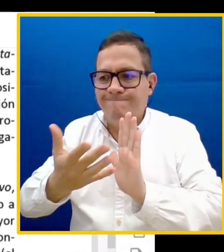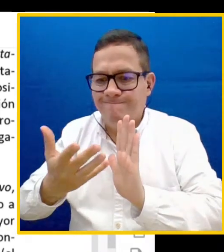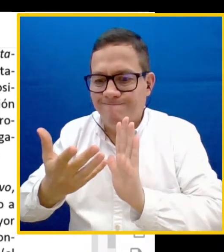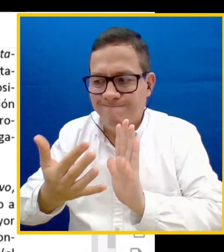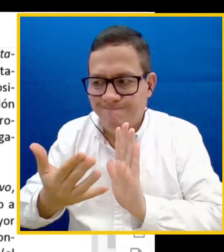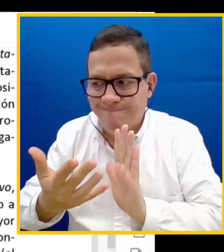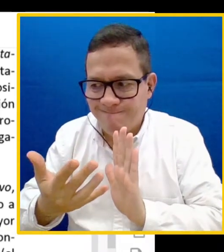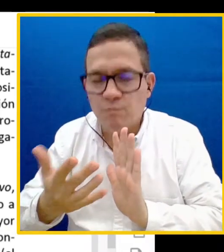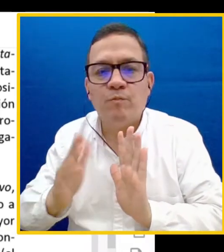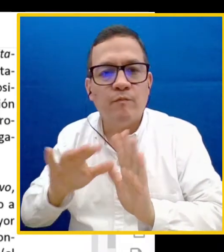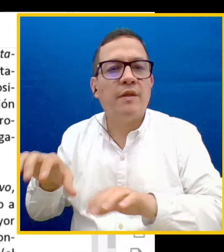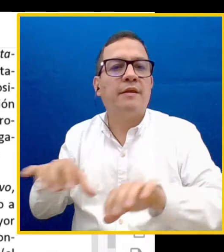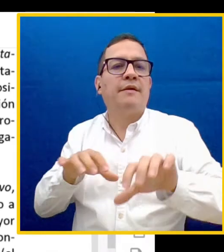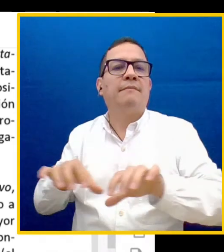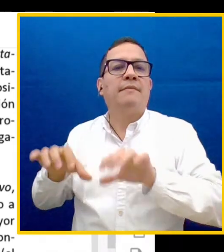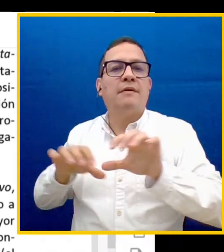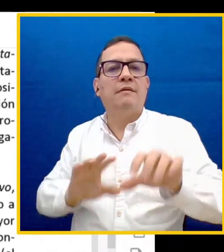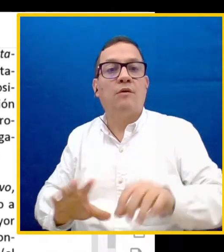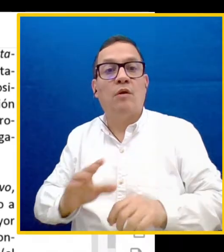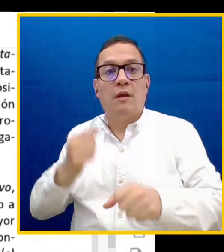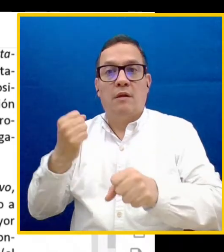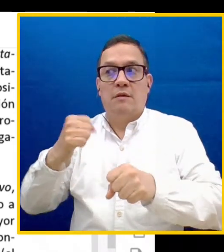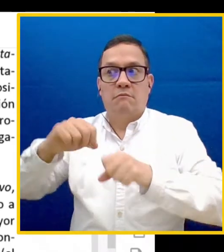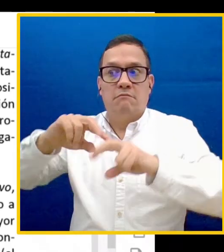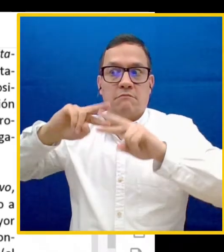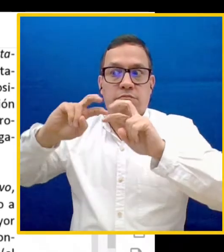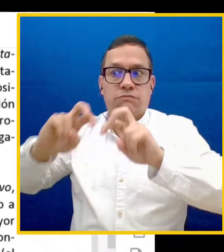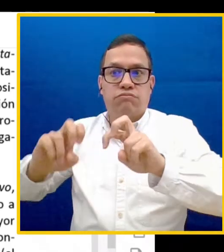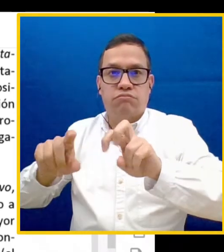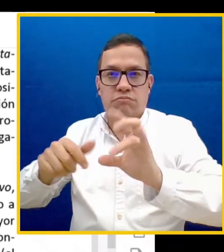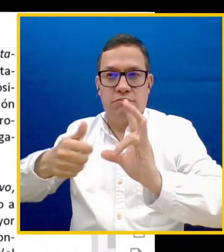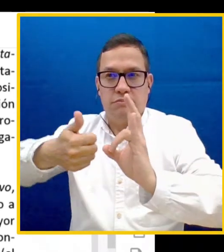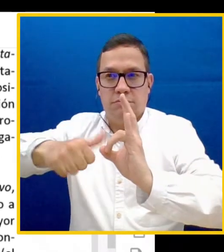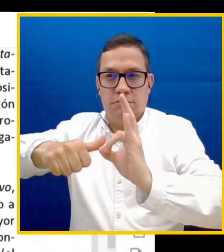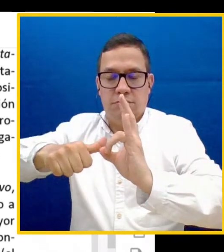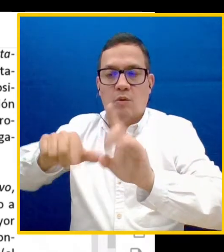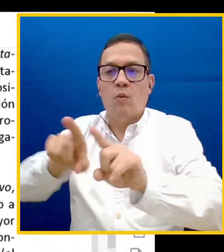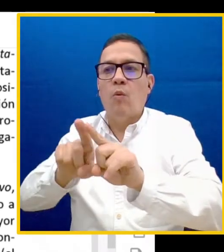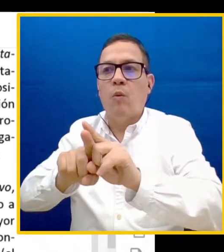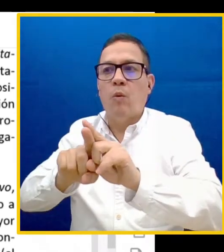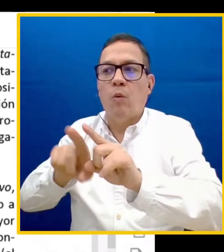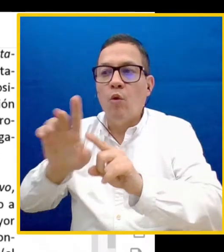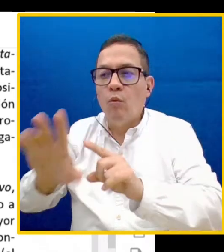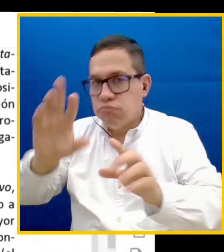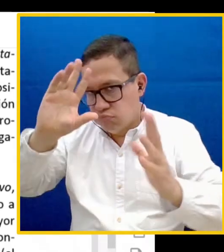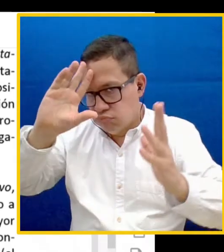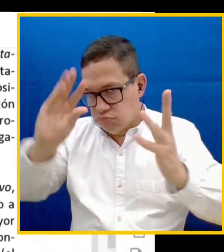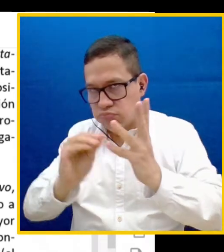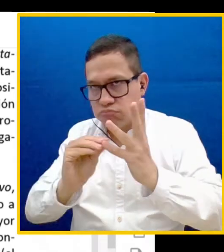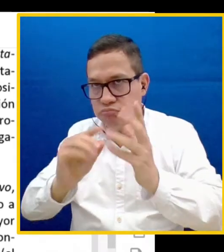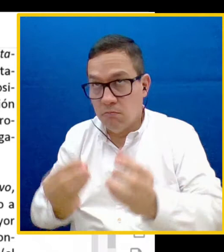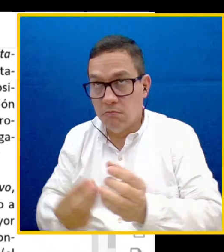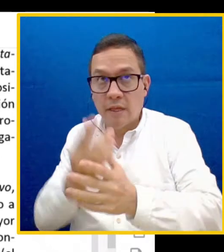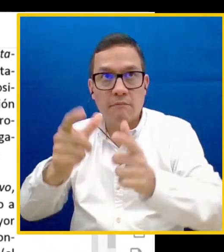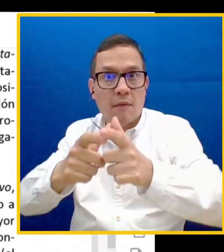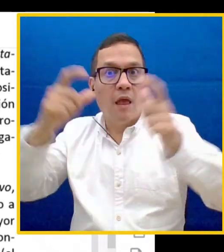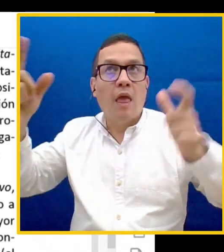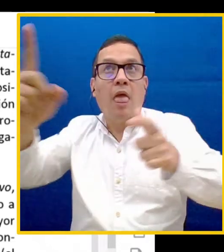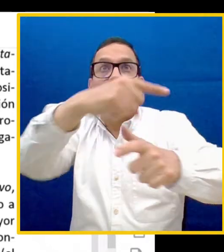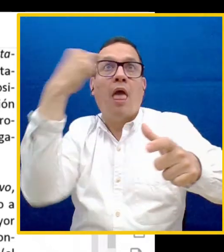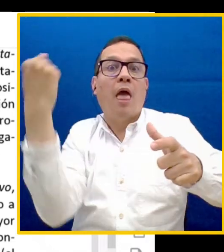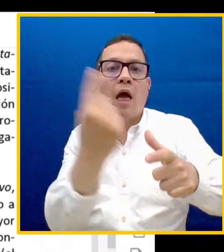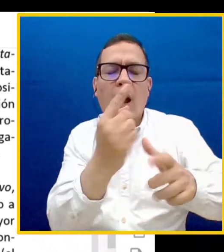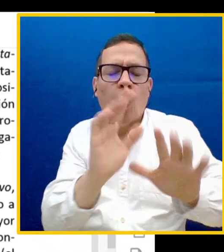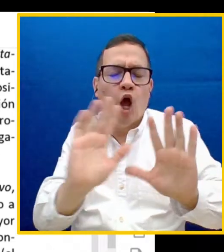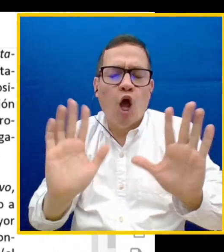Los trabajos de perfil cualitativo no tienen la pretensión de generalizar sus conclusiones, más bien